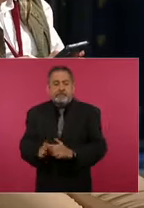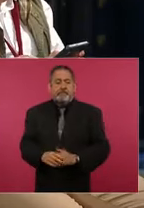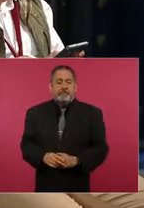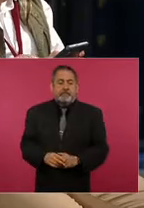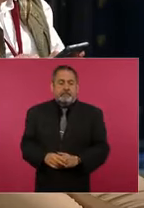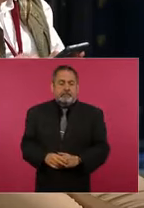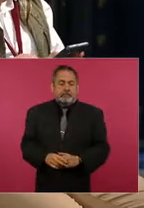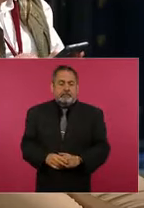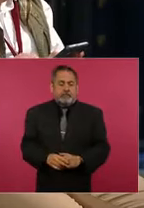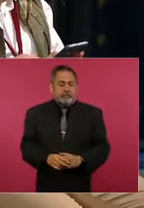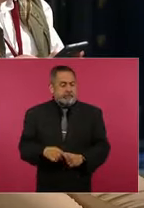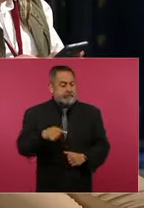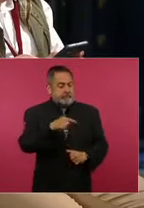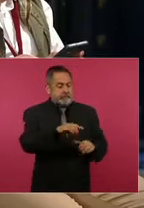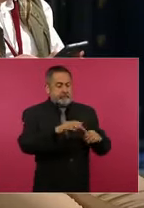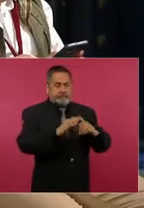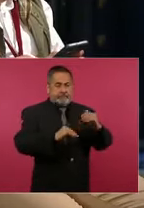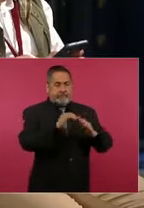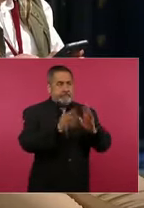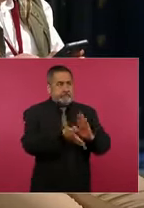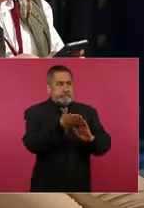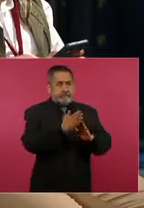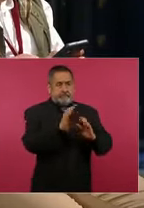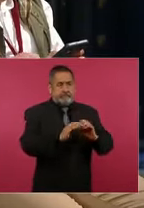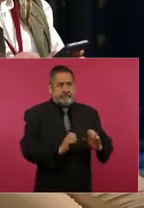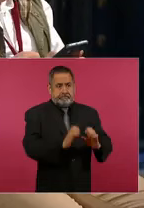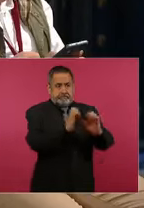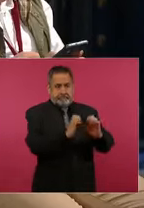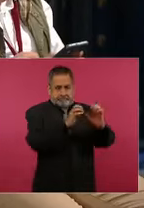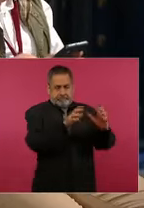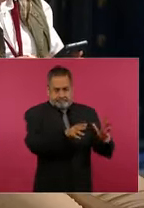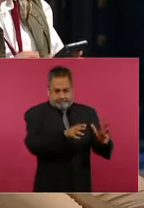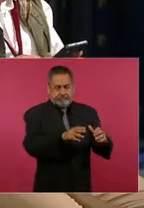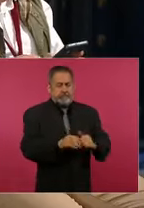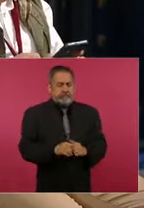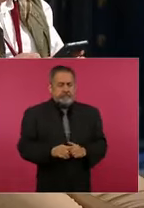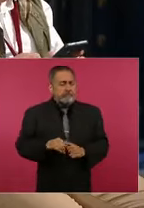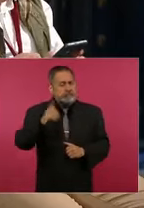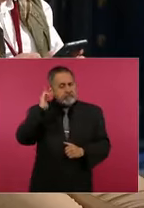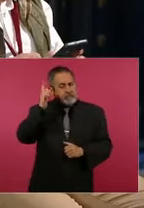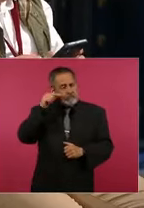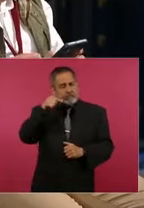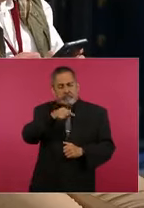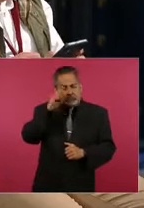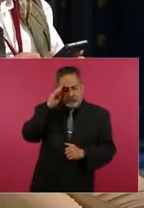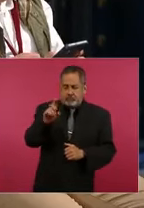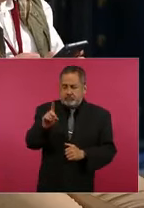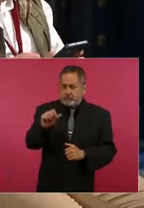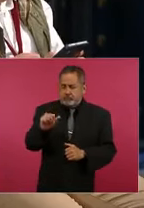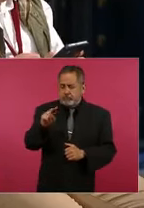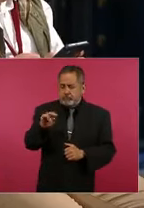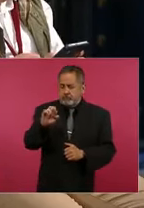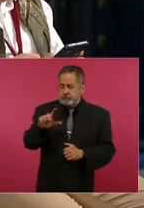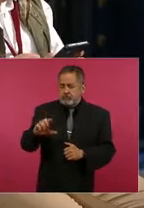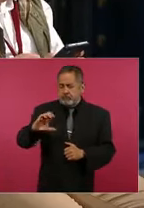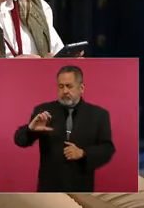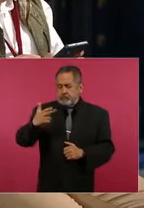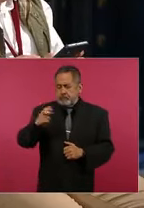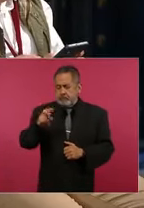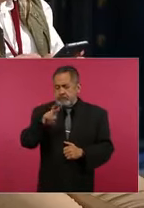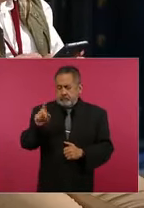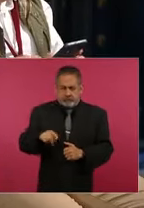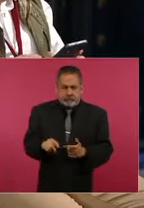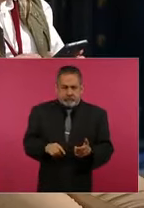Ahí está el desarrollo Vidanta, ¿sí? Ojalá y que el señor Daniel Chávez, porque a veces los